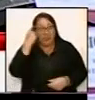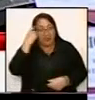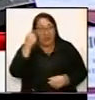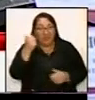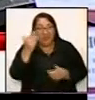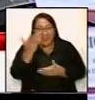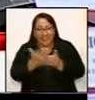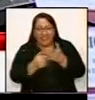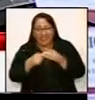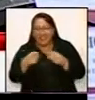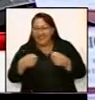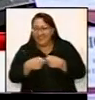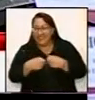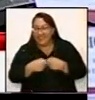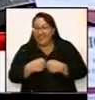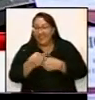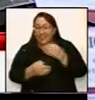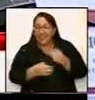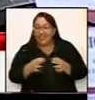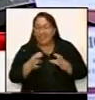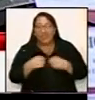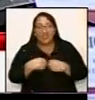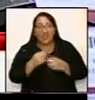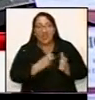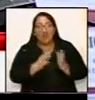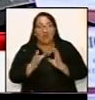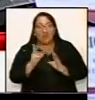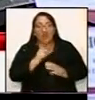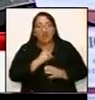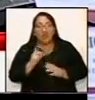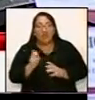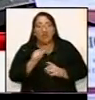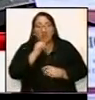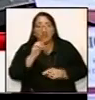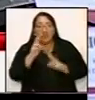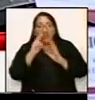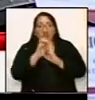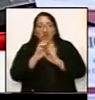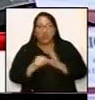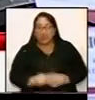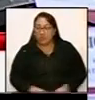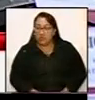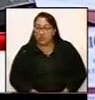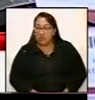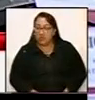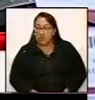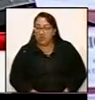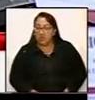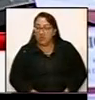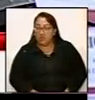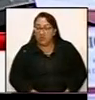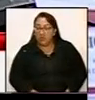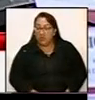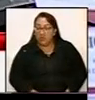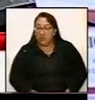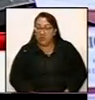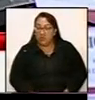aquí está. Declarar fundada en parte la demanda de inconstitucionalidad, en